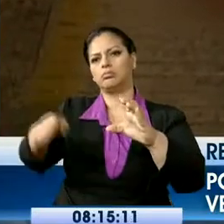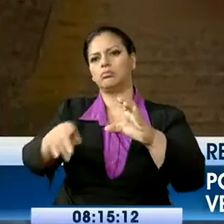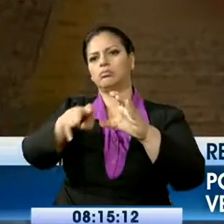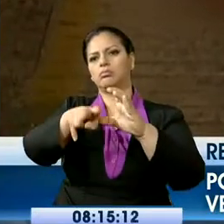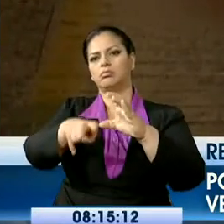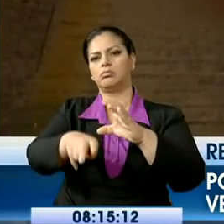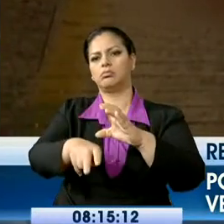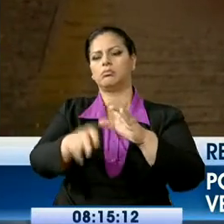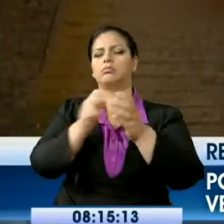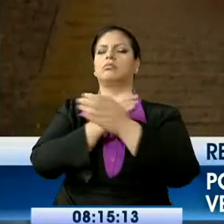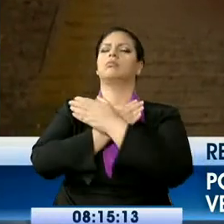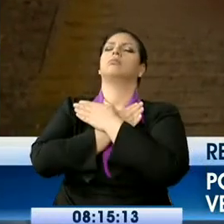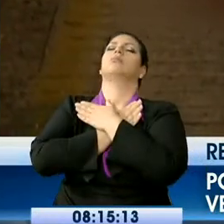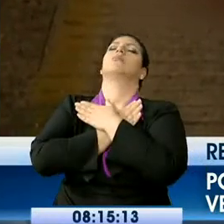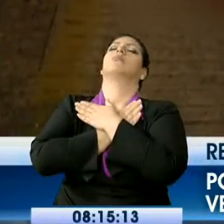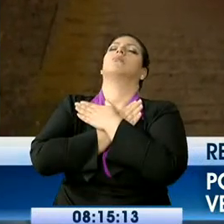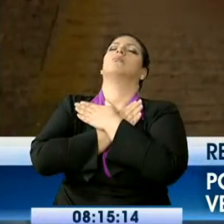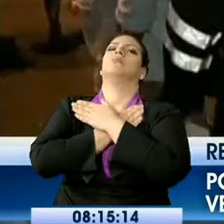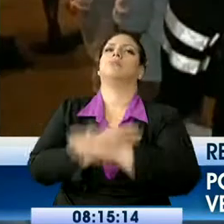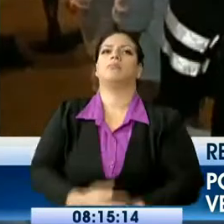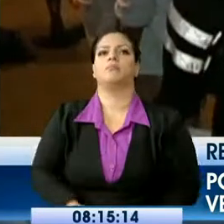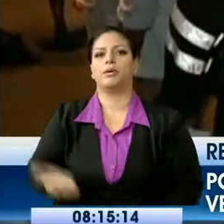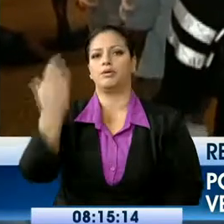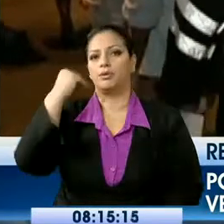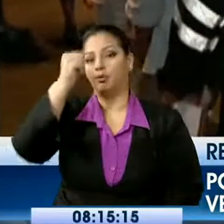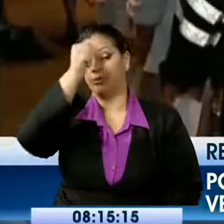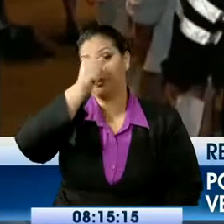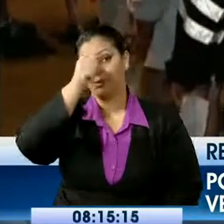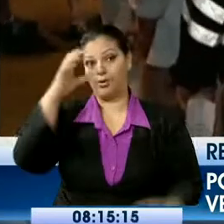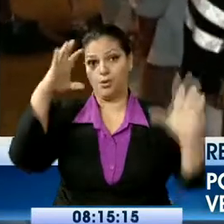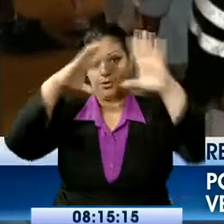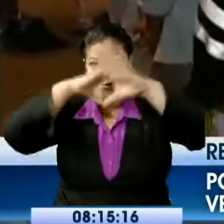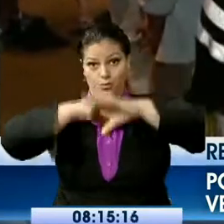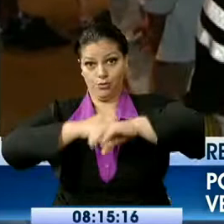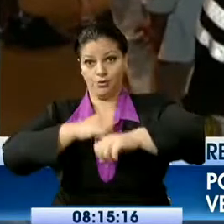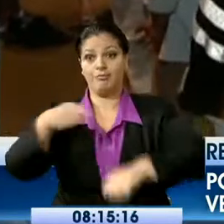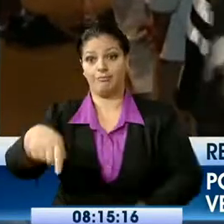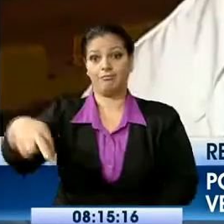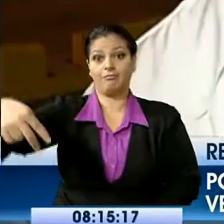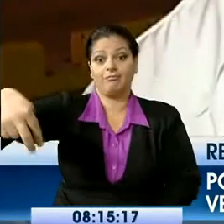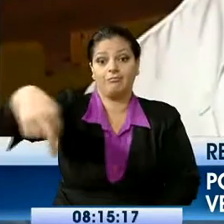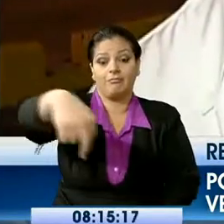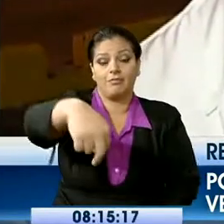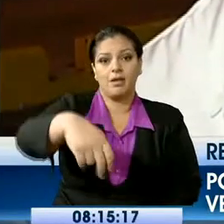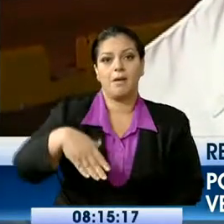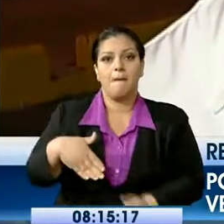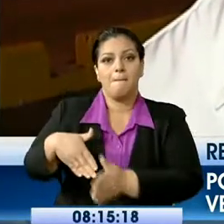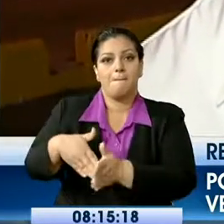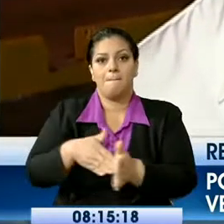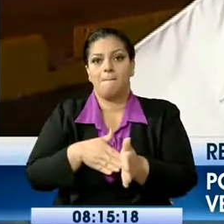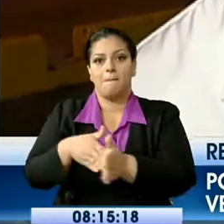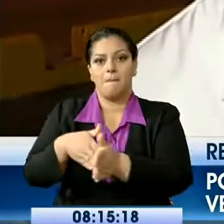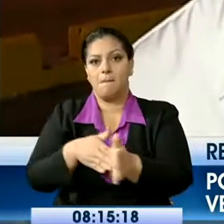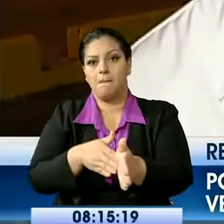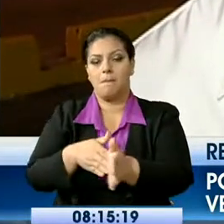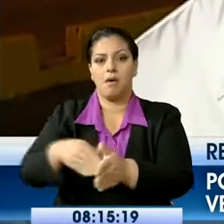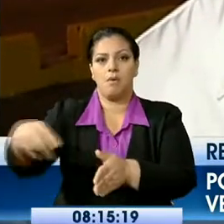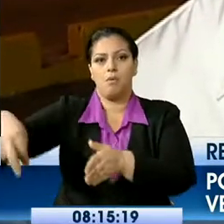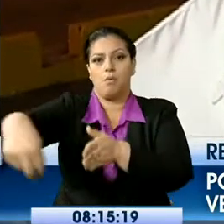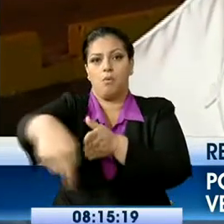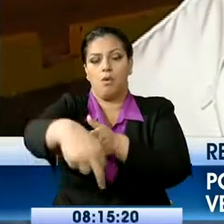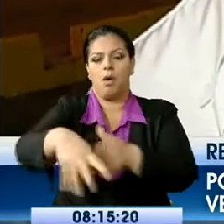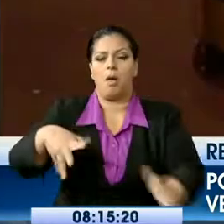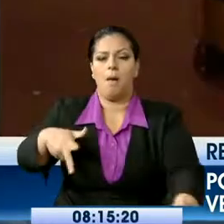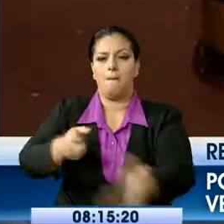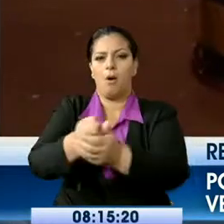El hombre fue atropellado la noche del domingo por un alimentador de la Metrovía. Vemos que están velando el cuerpo aquí en la calle. ¿Por qué han tomado esa decisión?